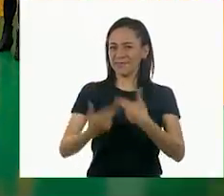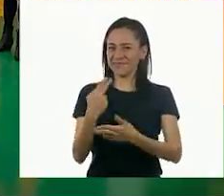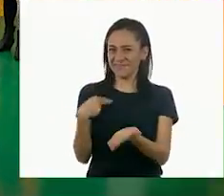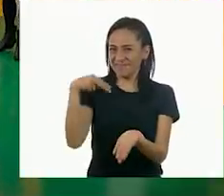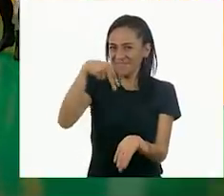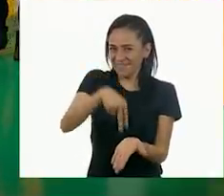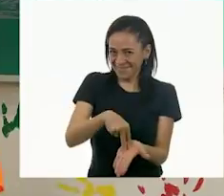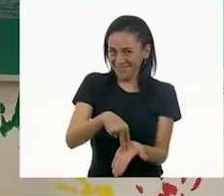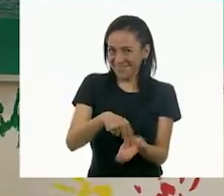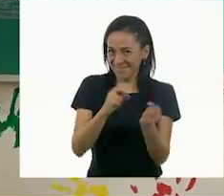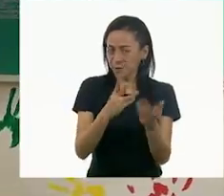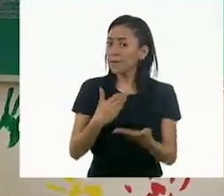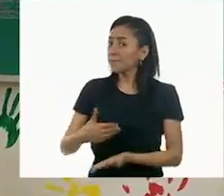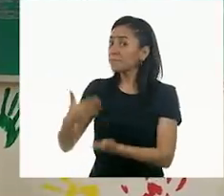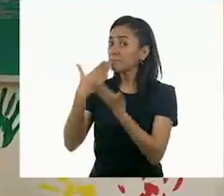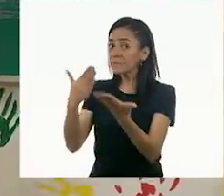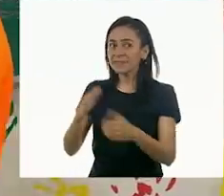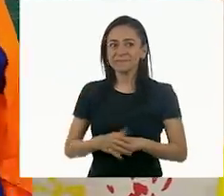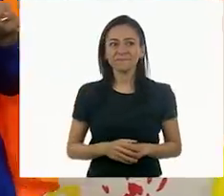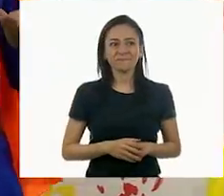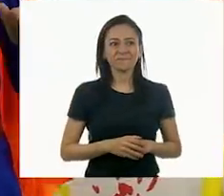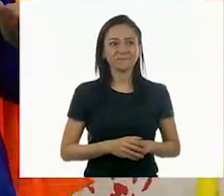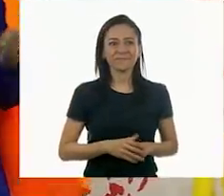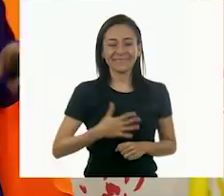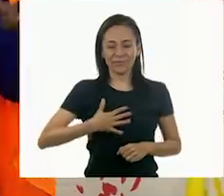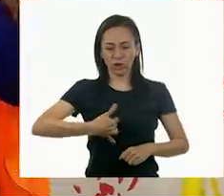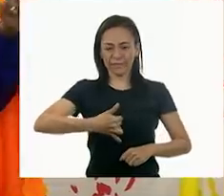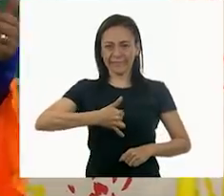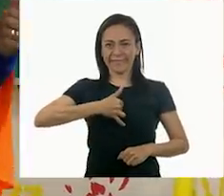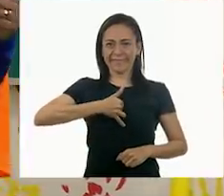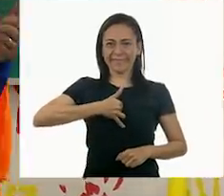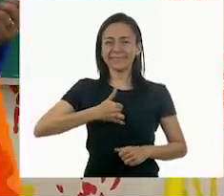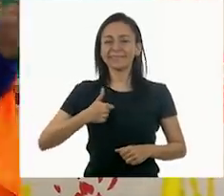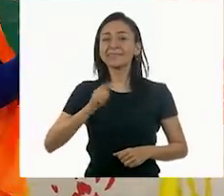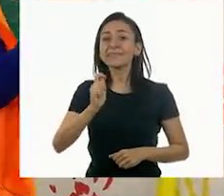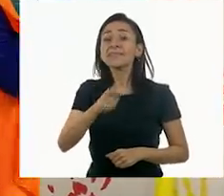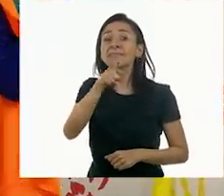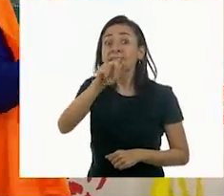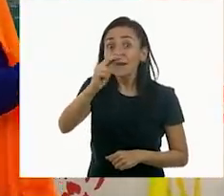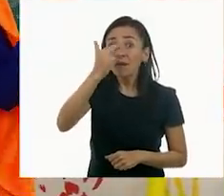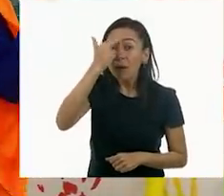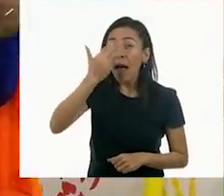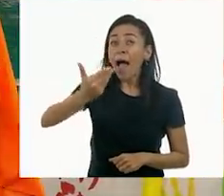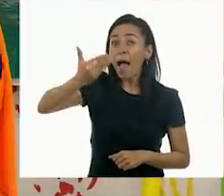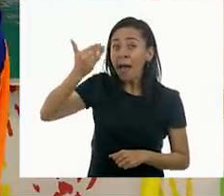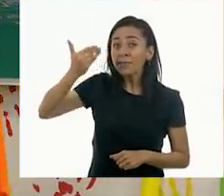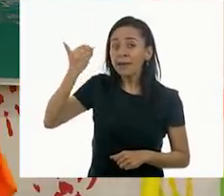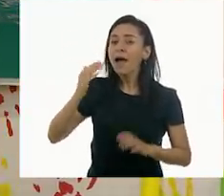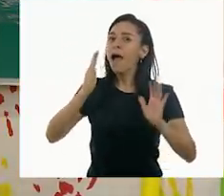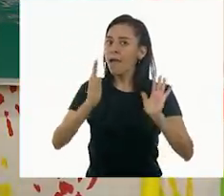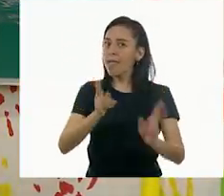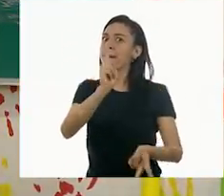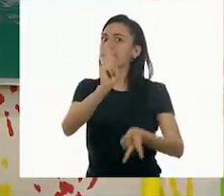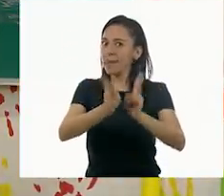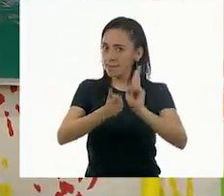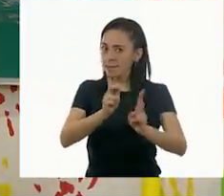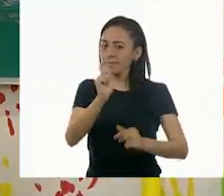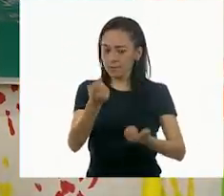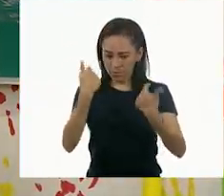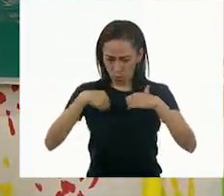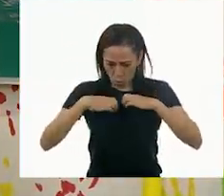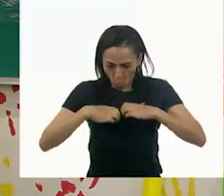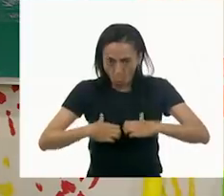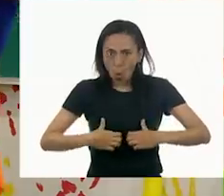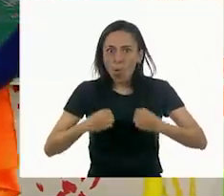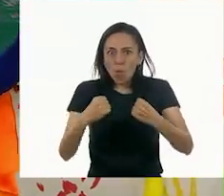Compromiso. Oscar. ¿Recuerdan que en programas anteriores platicamos acerca de que nuestro cuerpo tiene superpoderes? Es